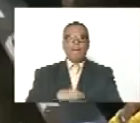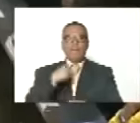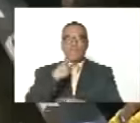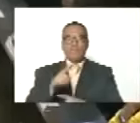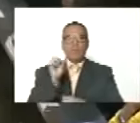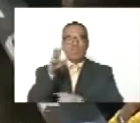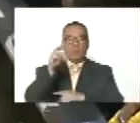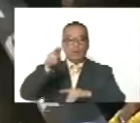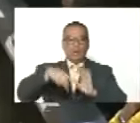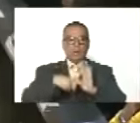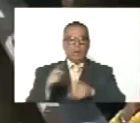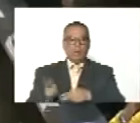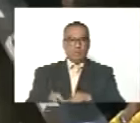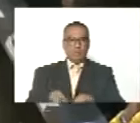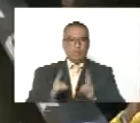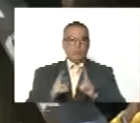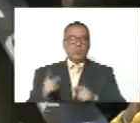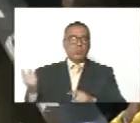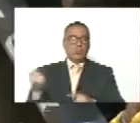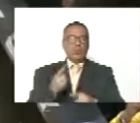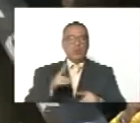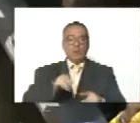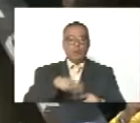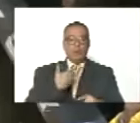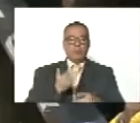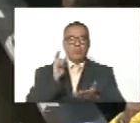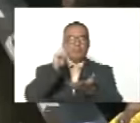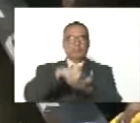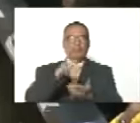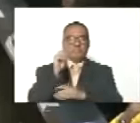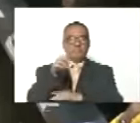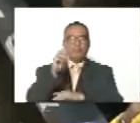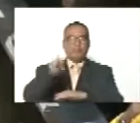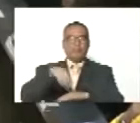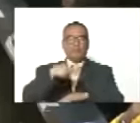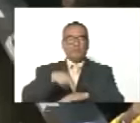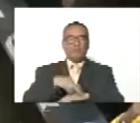Solicita la tribuna de oradores, se le concede. Adelante, diputado.